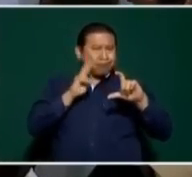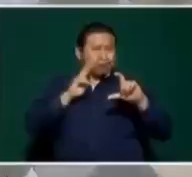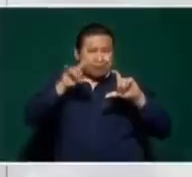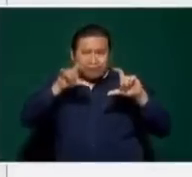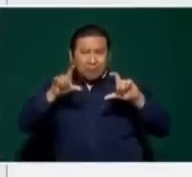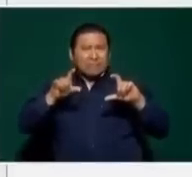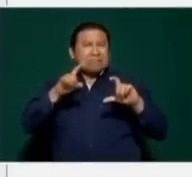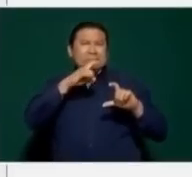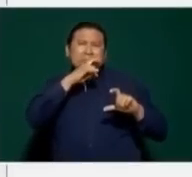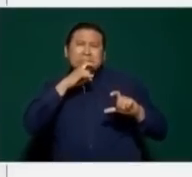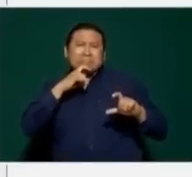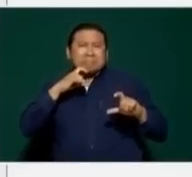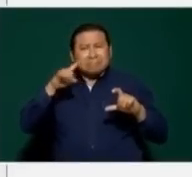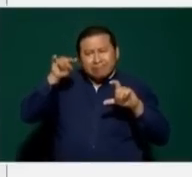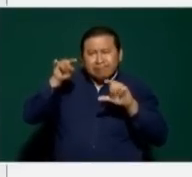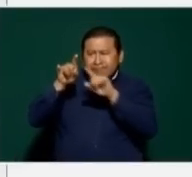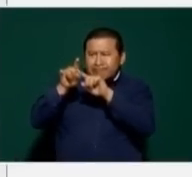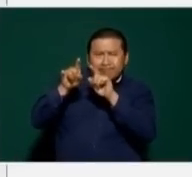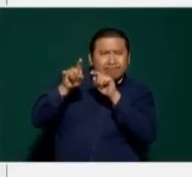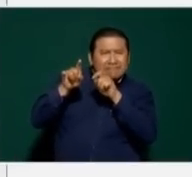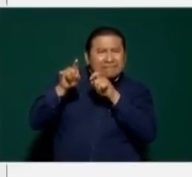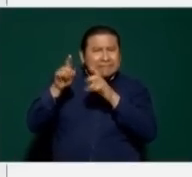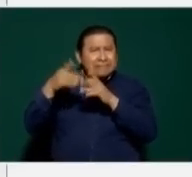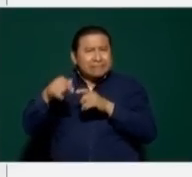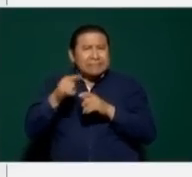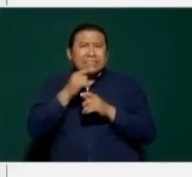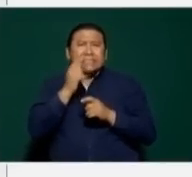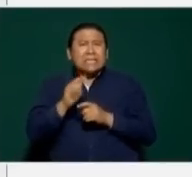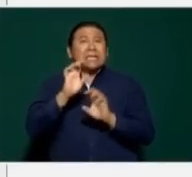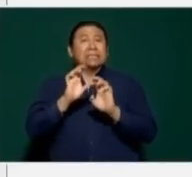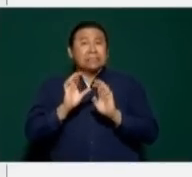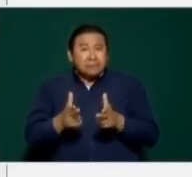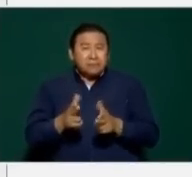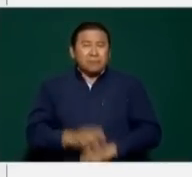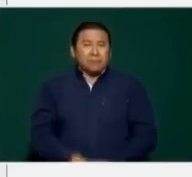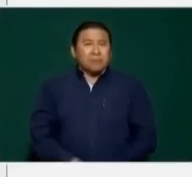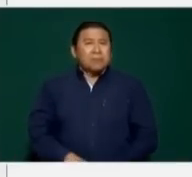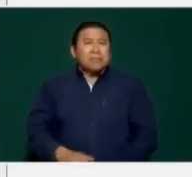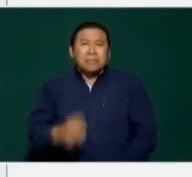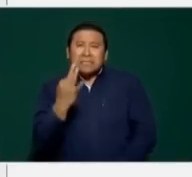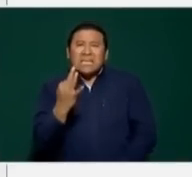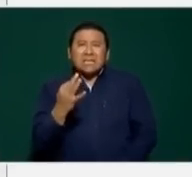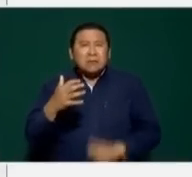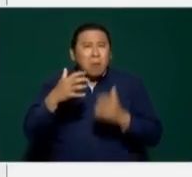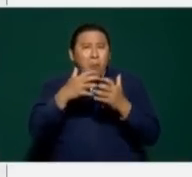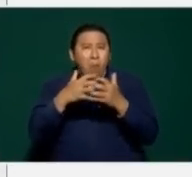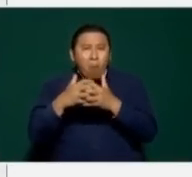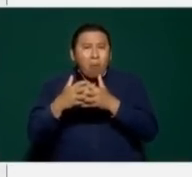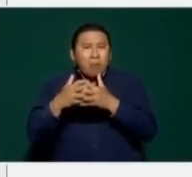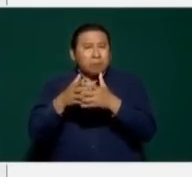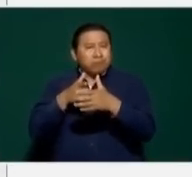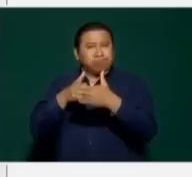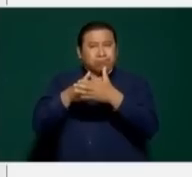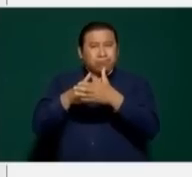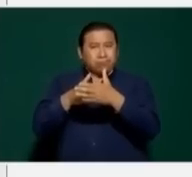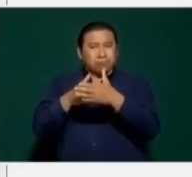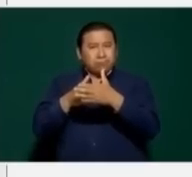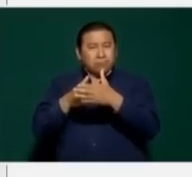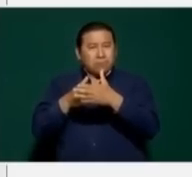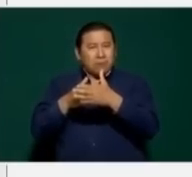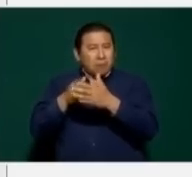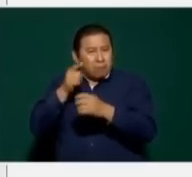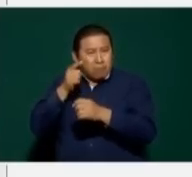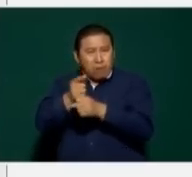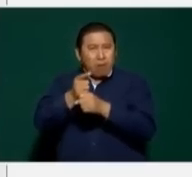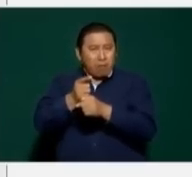tipo de rastrillo que encontramos en Acala, Chiapas. Fueron tres bombas inmovilizadas, en las tres se